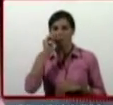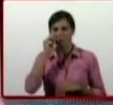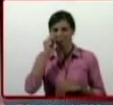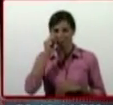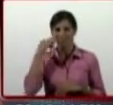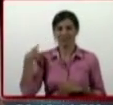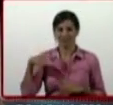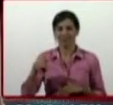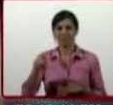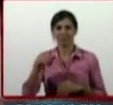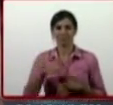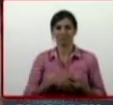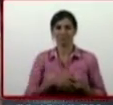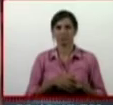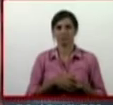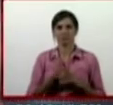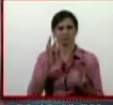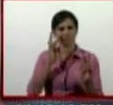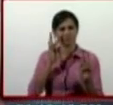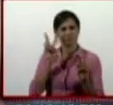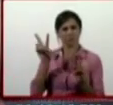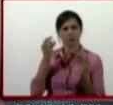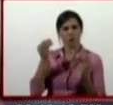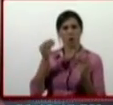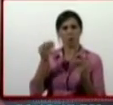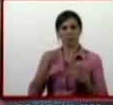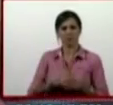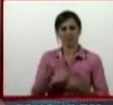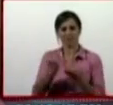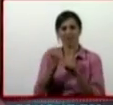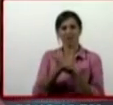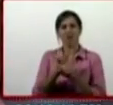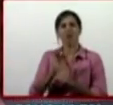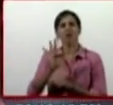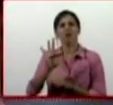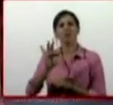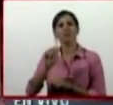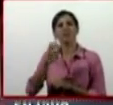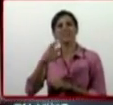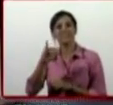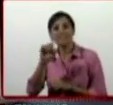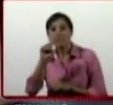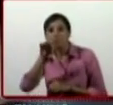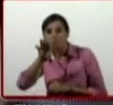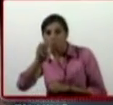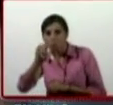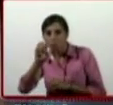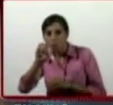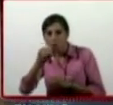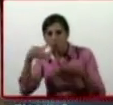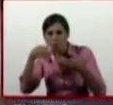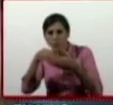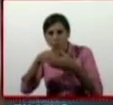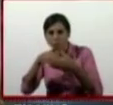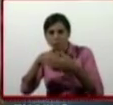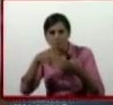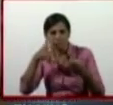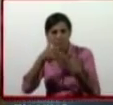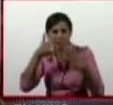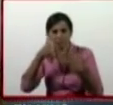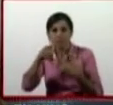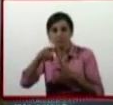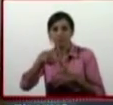presente. Mire, mire, mire, mire cómo actúa el fascismo donde toma el poder político. Ahí están pasando un documental en Telesur,